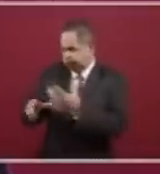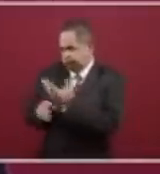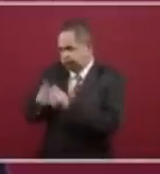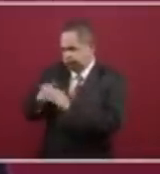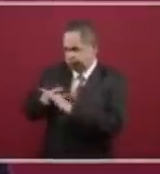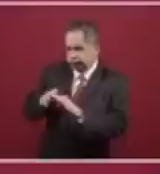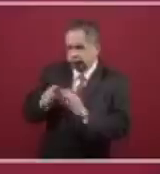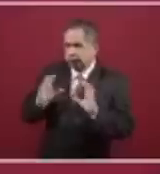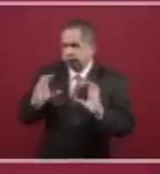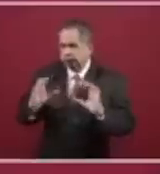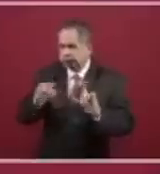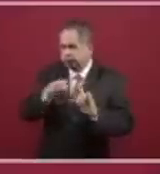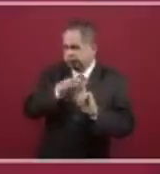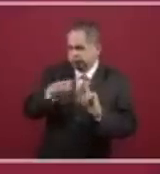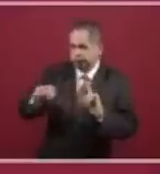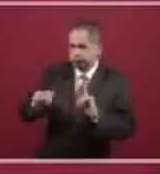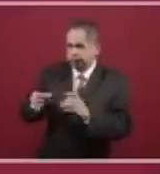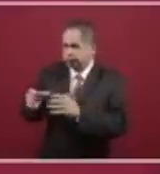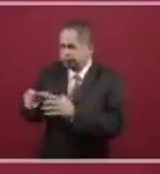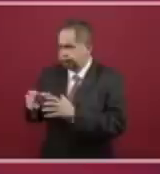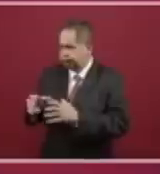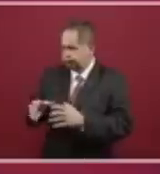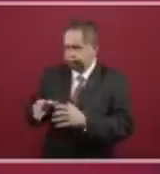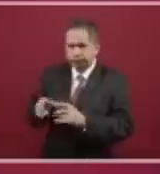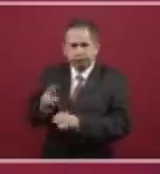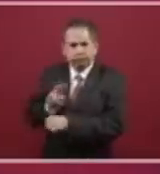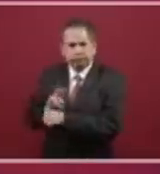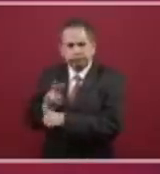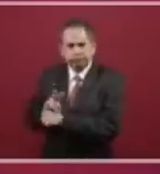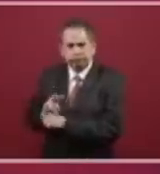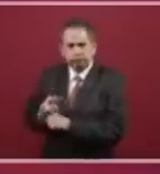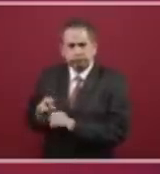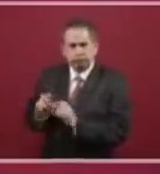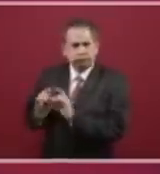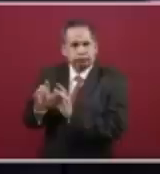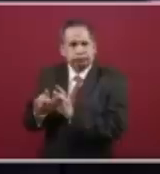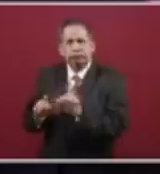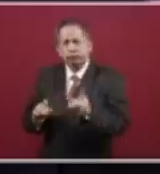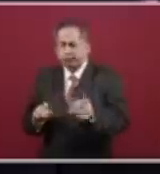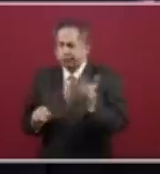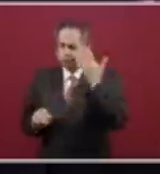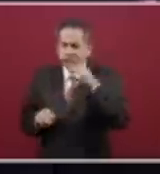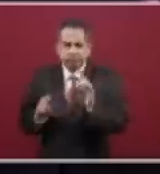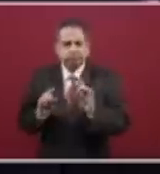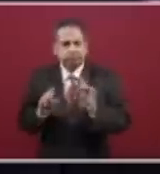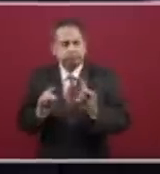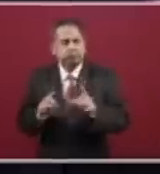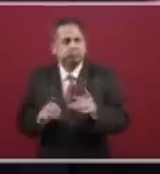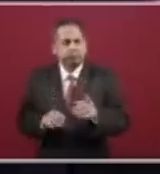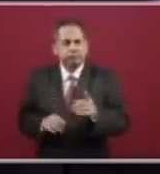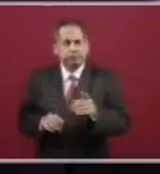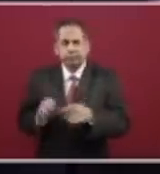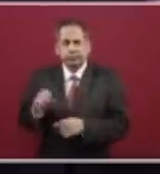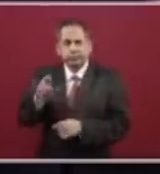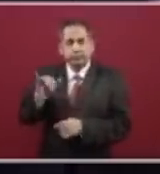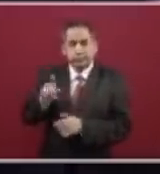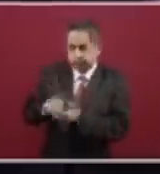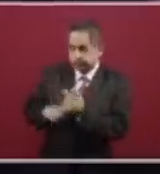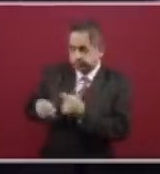da por esta circunstancia de crisis